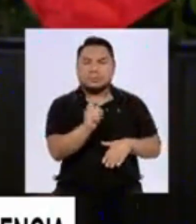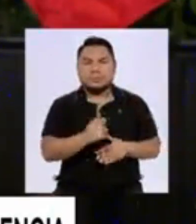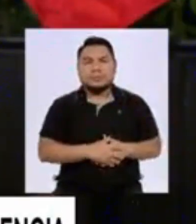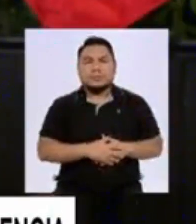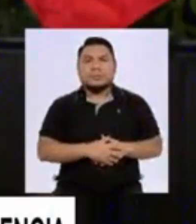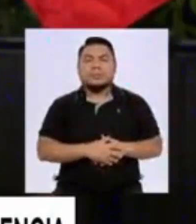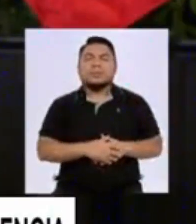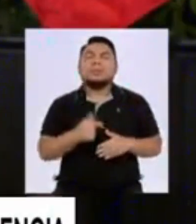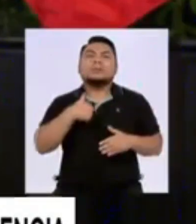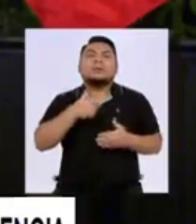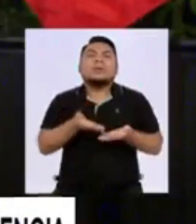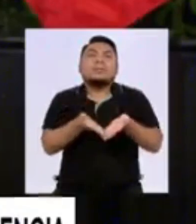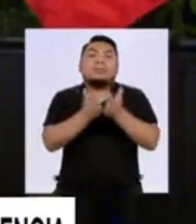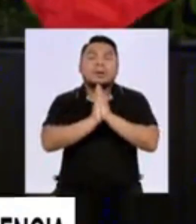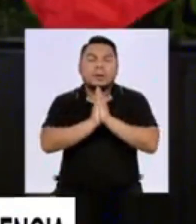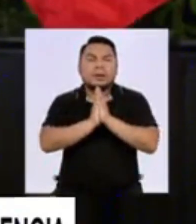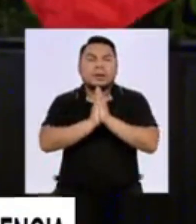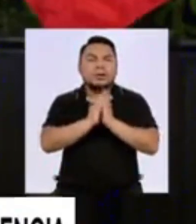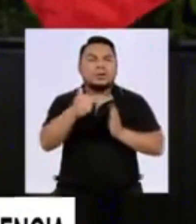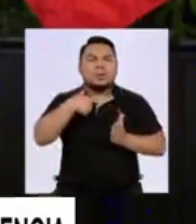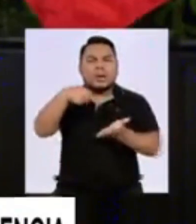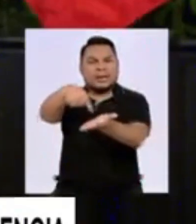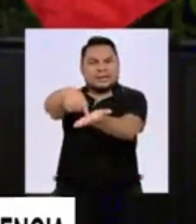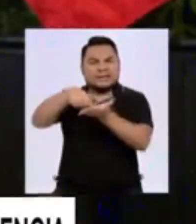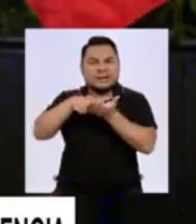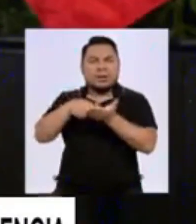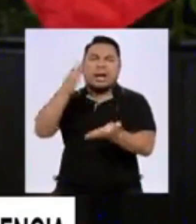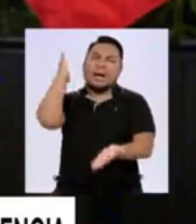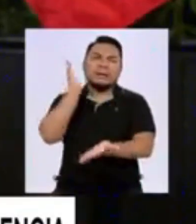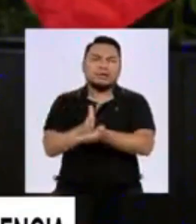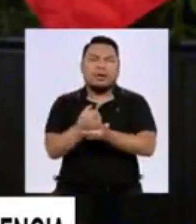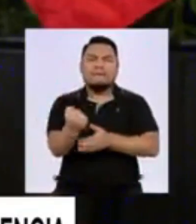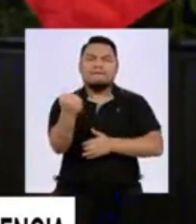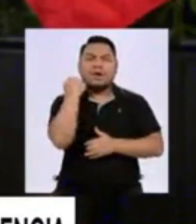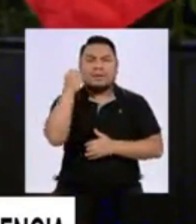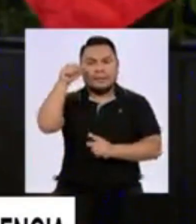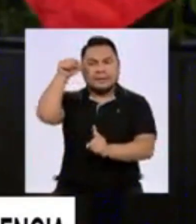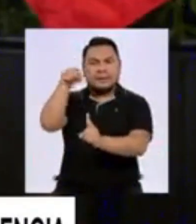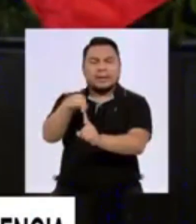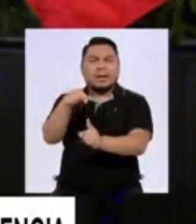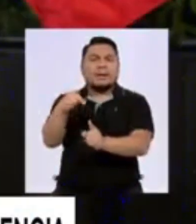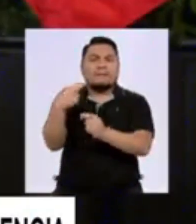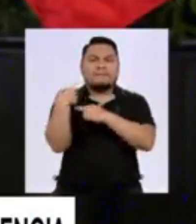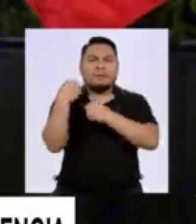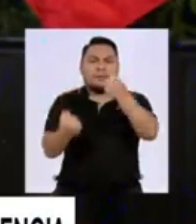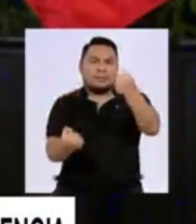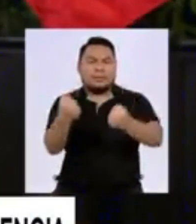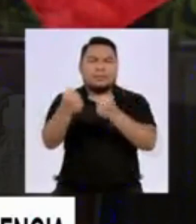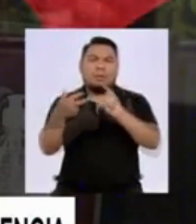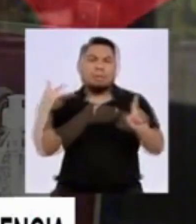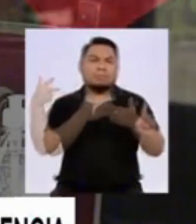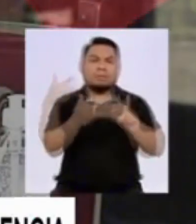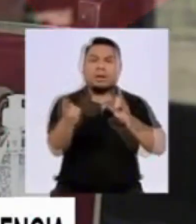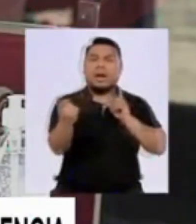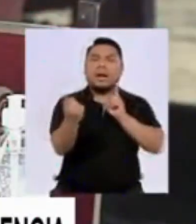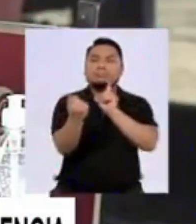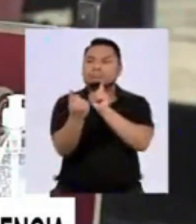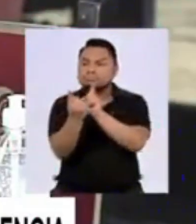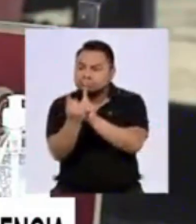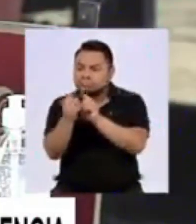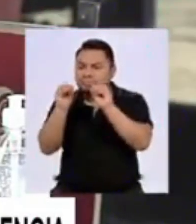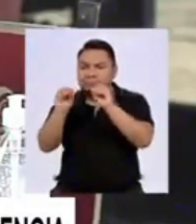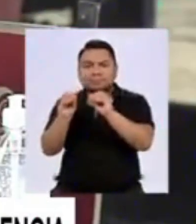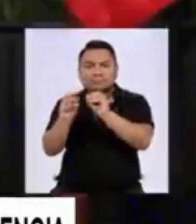Pido y exijo una sanción ejemplar para el responsable de este hecho criminal.